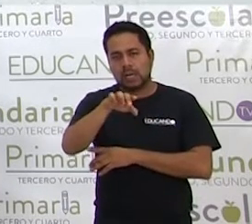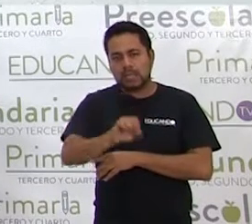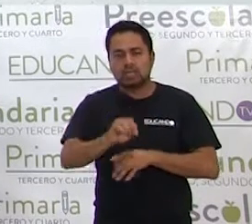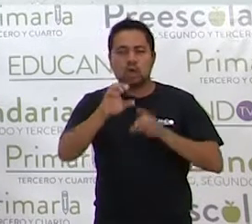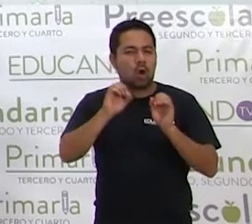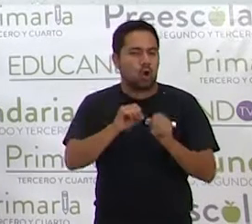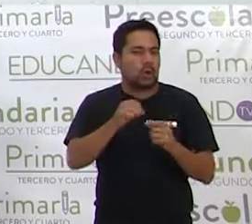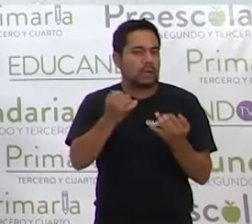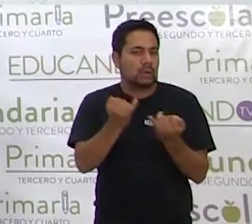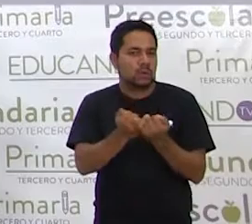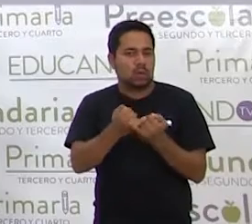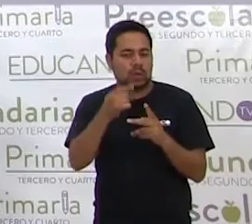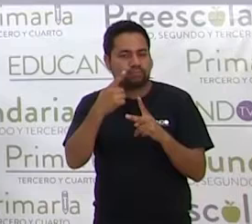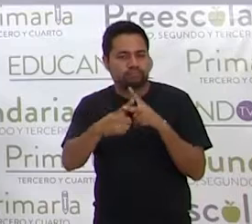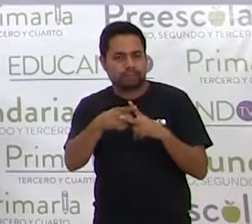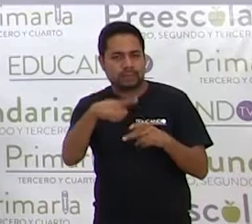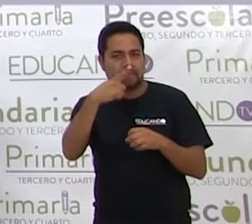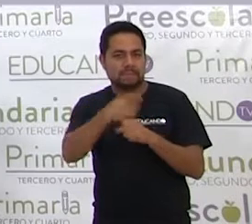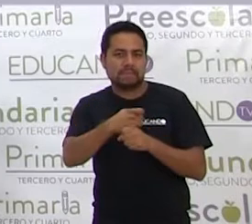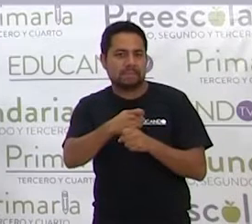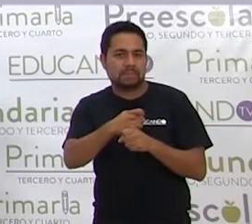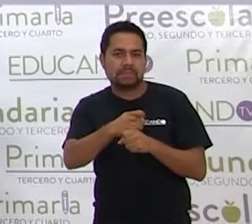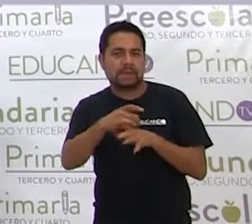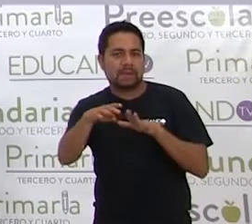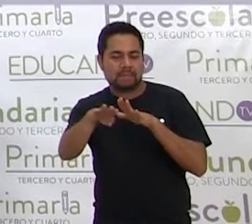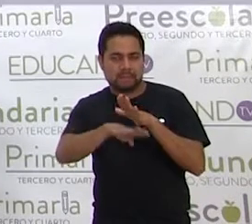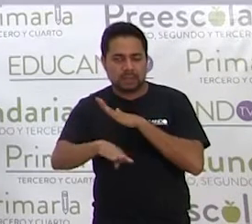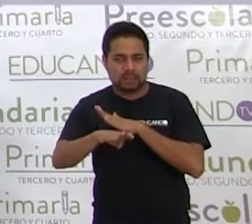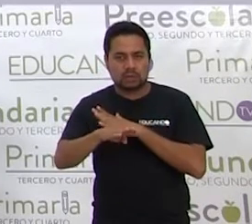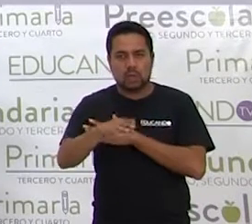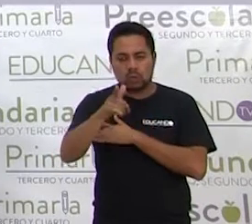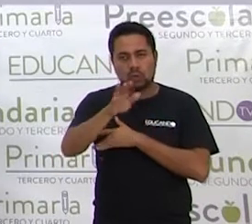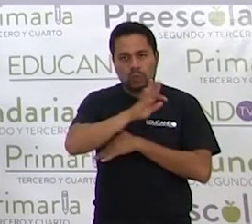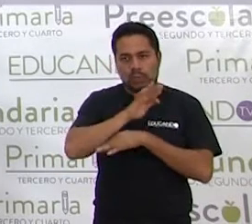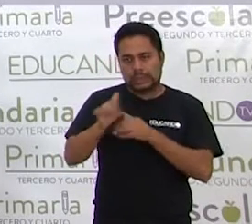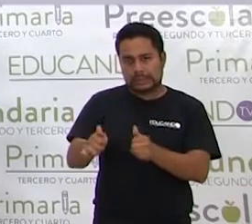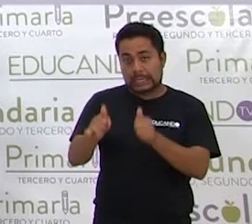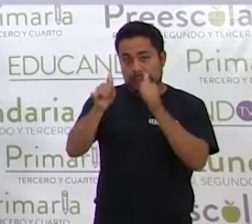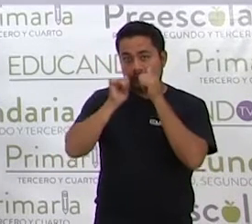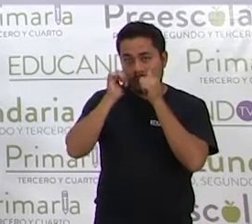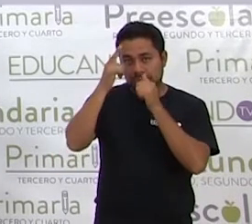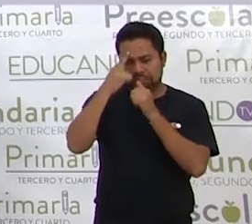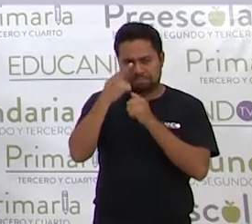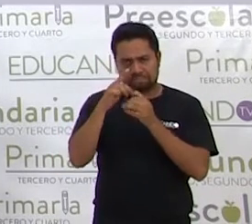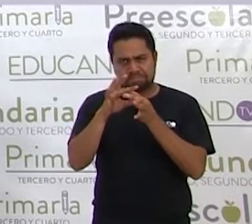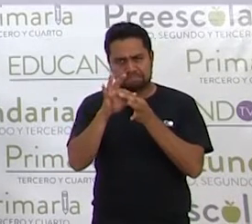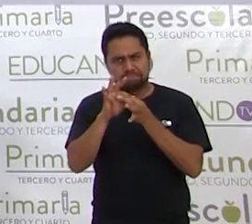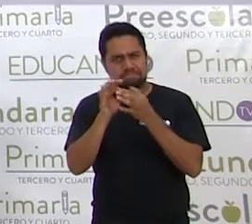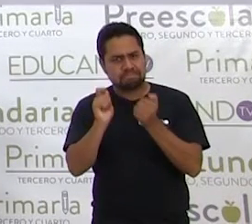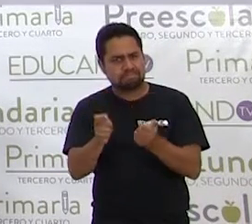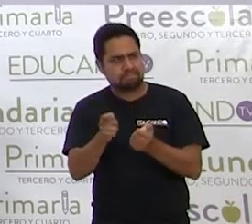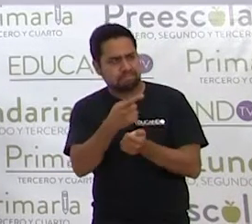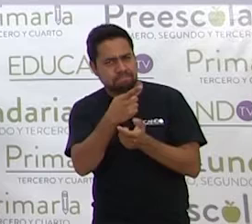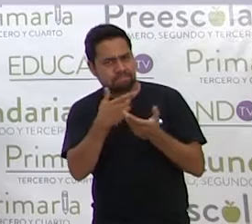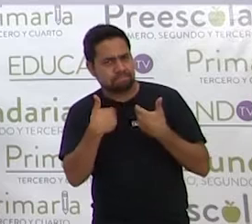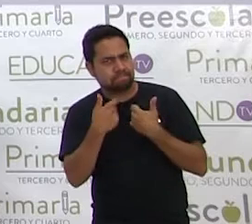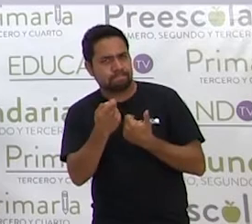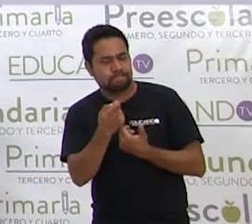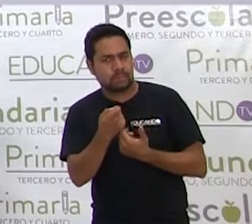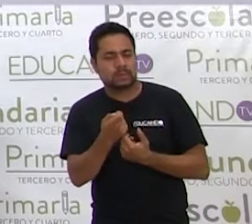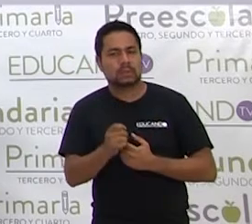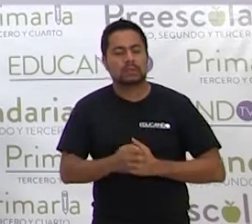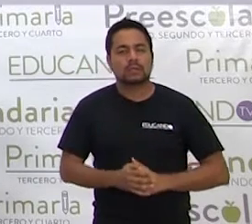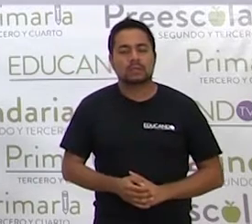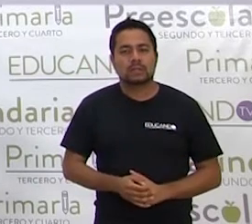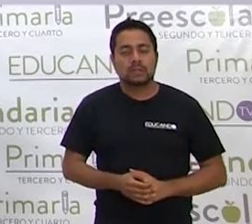espero que pongan mucha atención para que puedan comprender de lo que se va a tratar bueno vamos